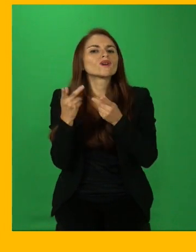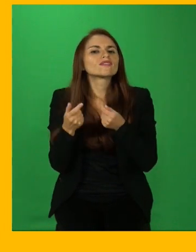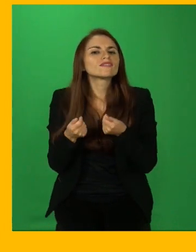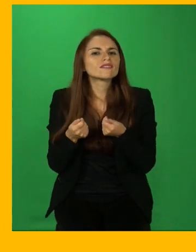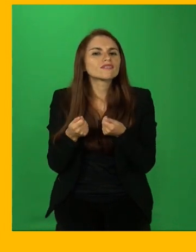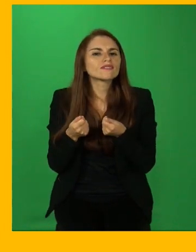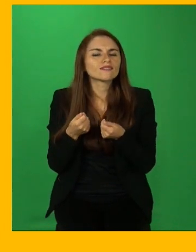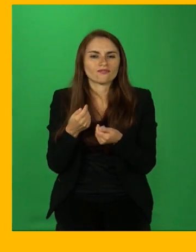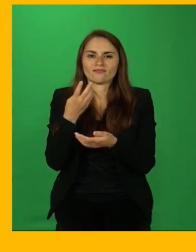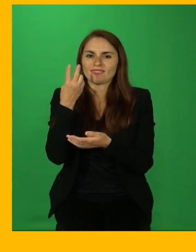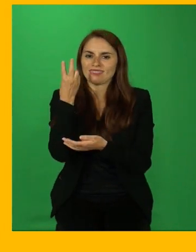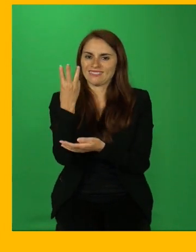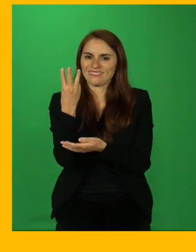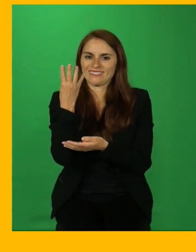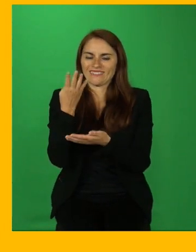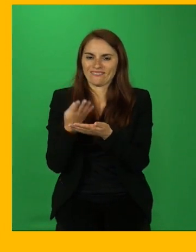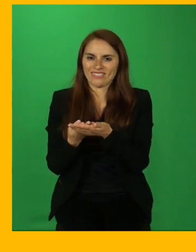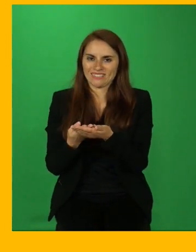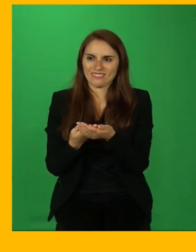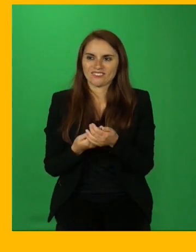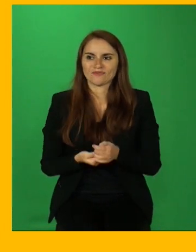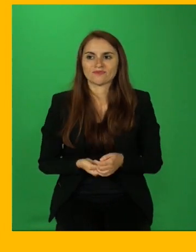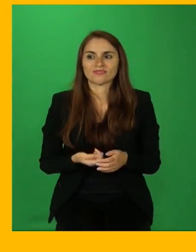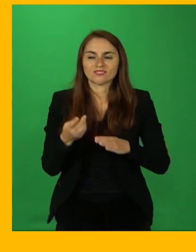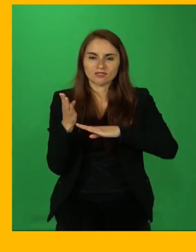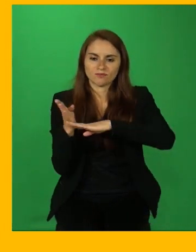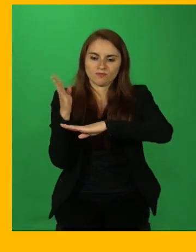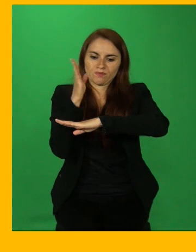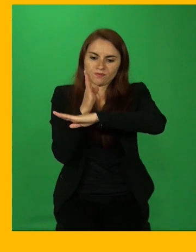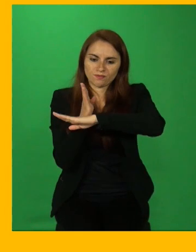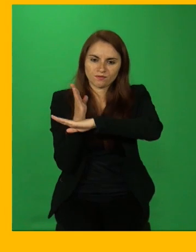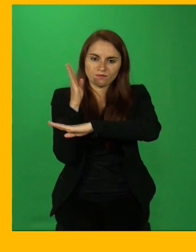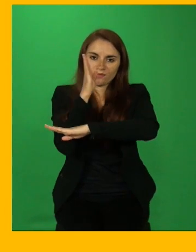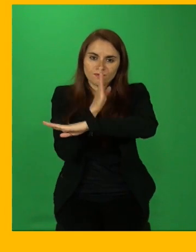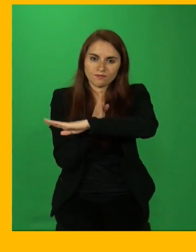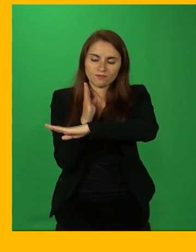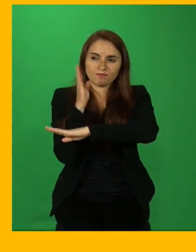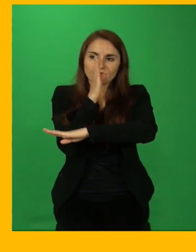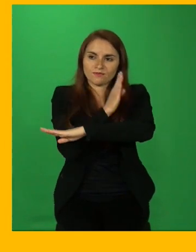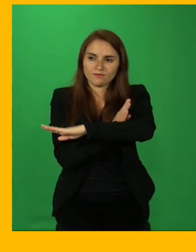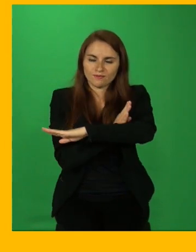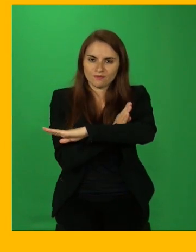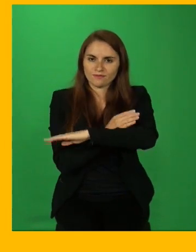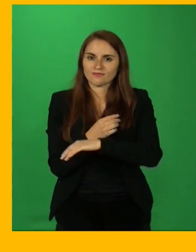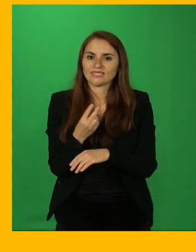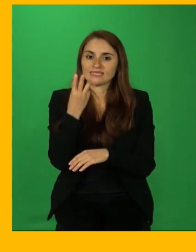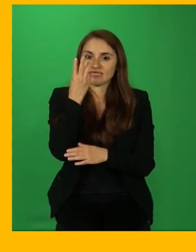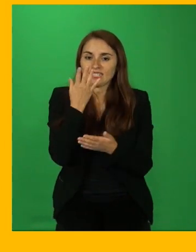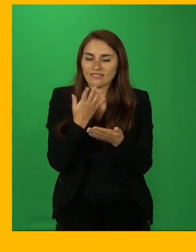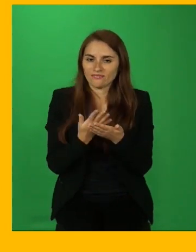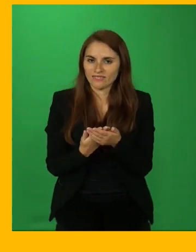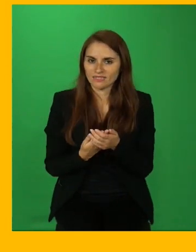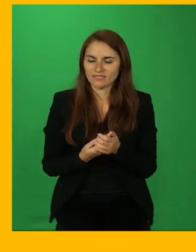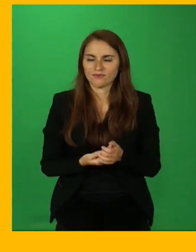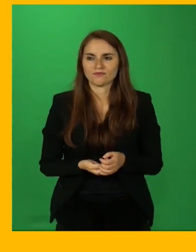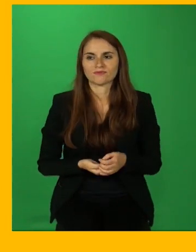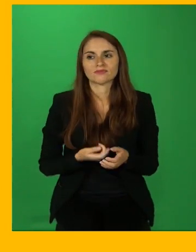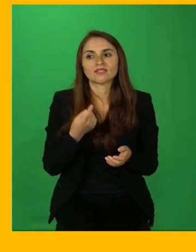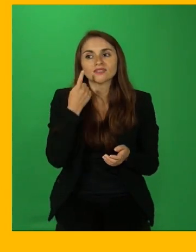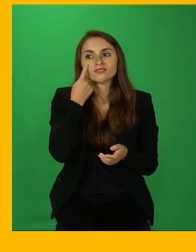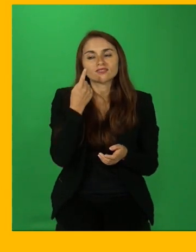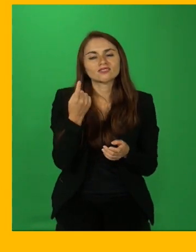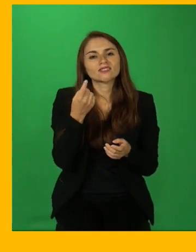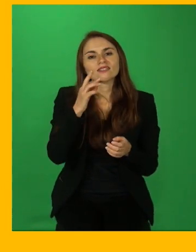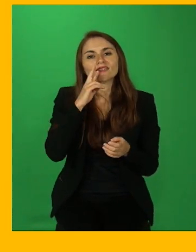veces 3 y eso me represente la recta numérica tres veces el 4 negativo por lo